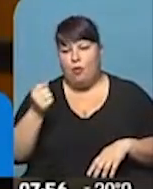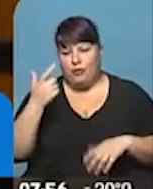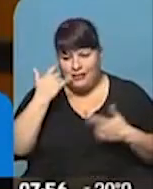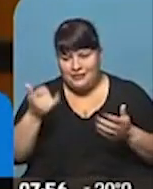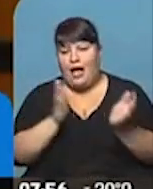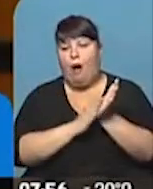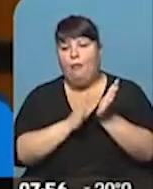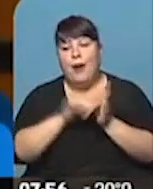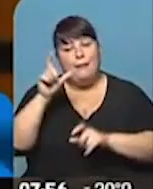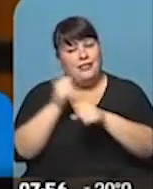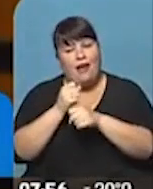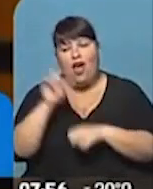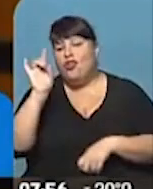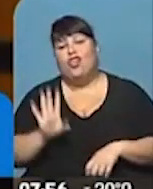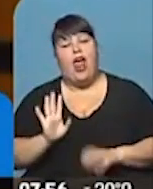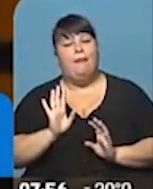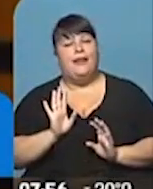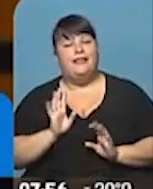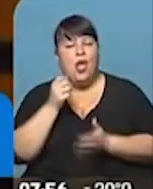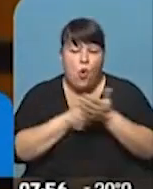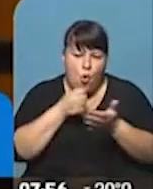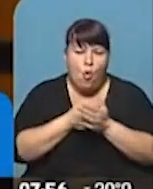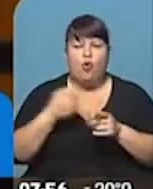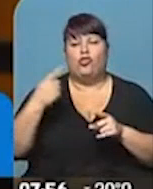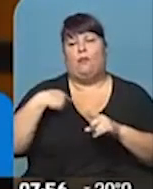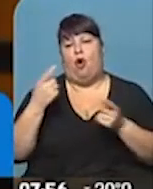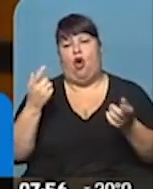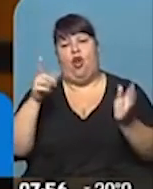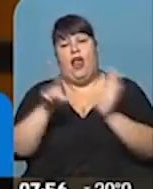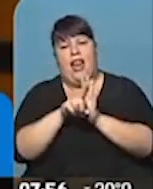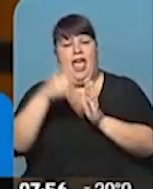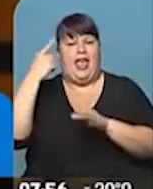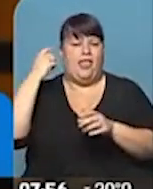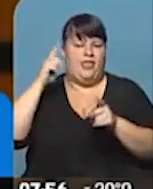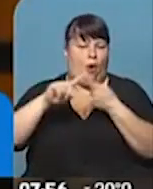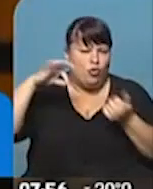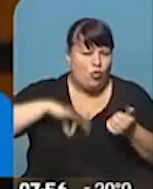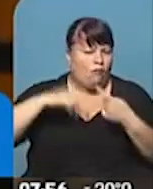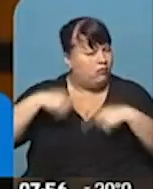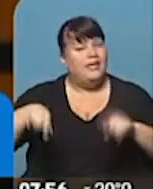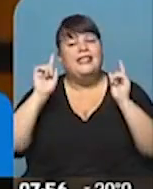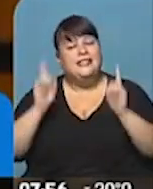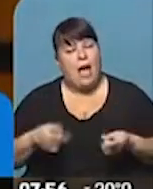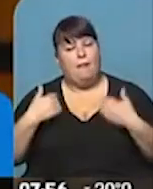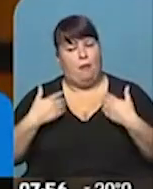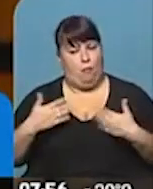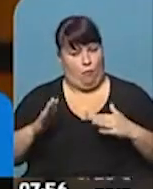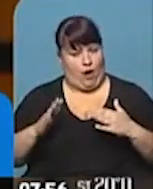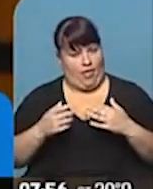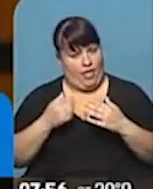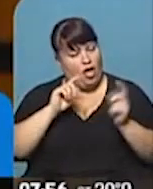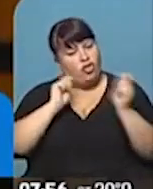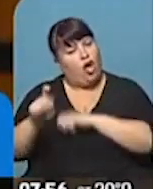demostrado que los trabajadores no solamente podemos luchar por nuestras reivindicaciones inmediatas, salariales, sino también que podemos plantear